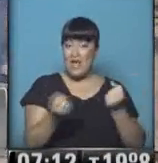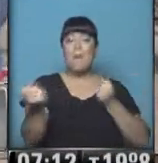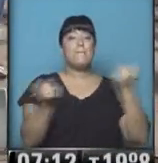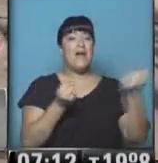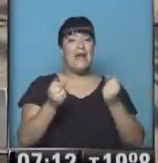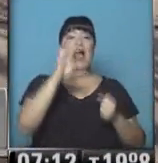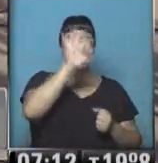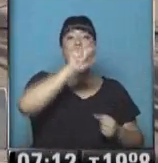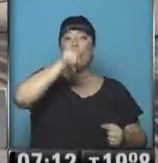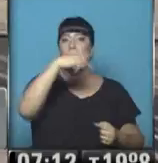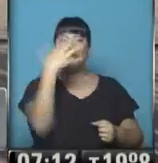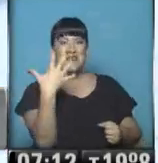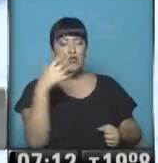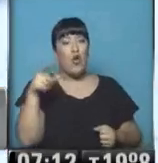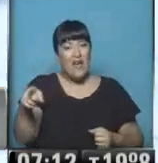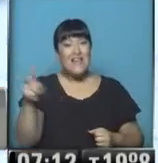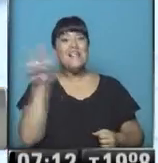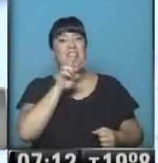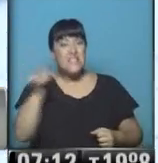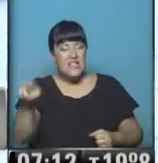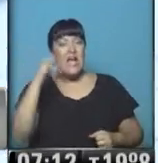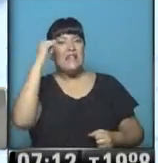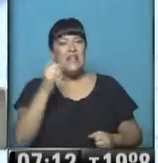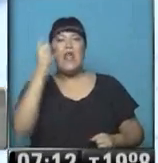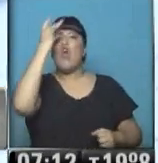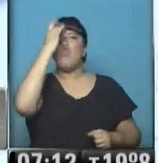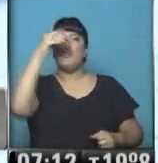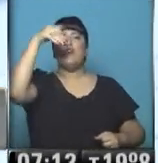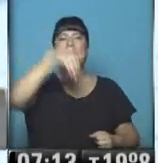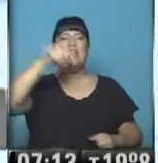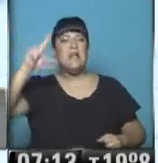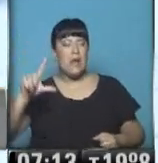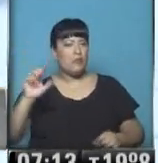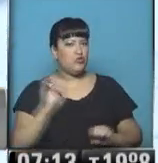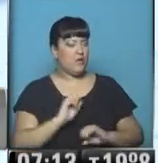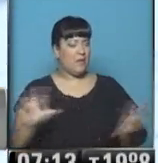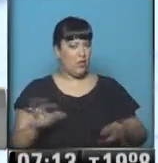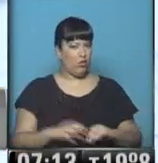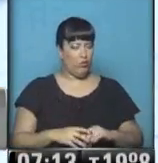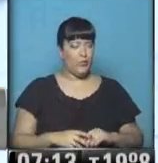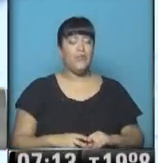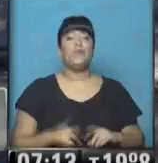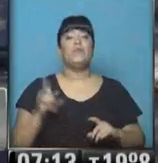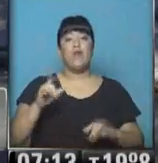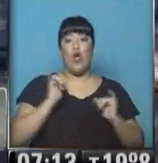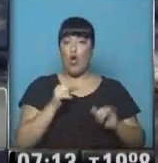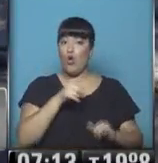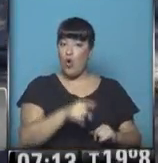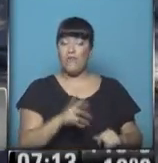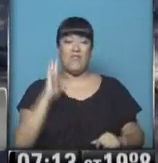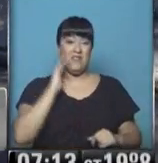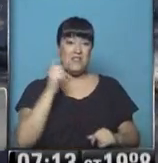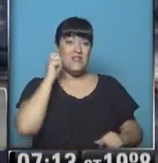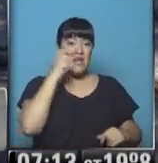dimensión, 0,5. La chica tenía 12 miligramos de alcohol en sangre, tremendo. A ver, la joven